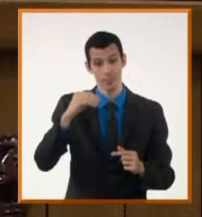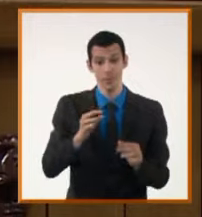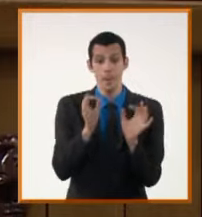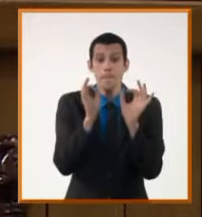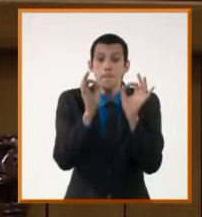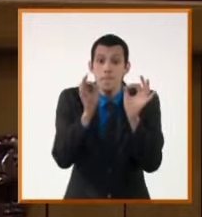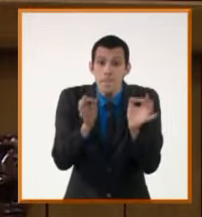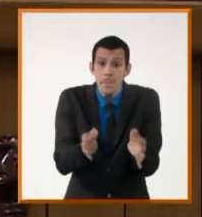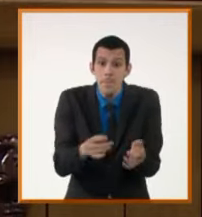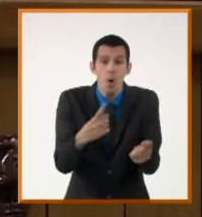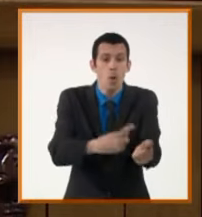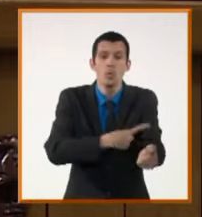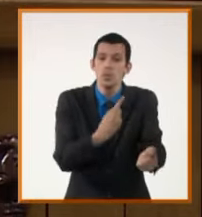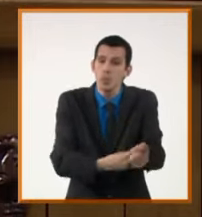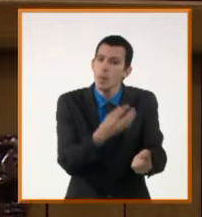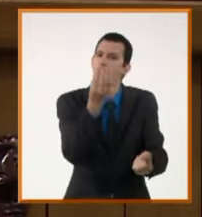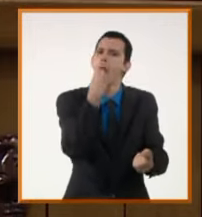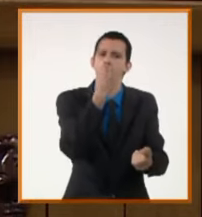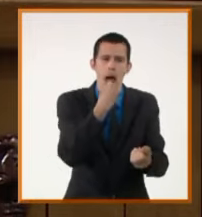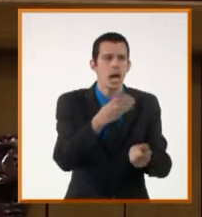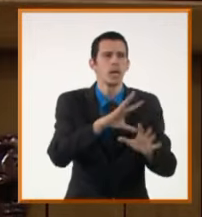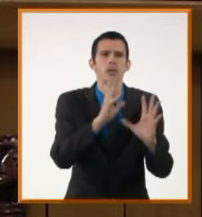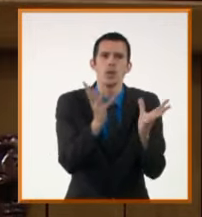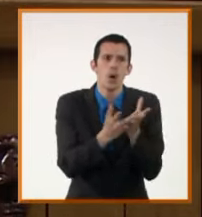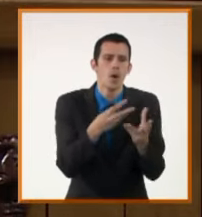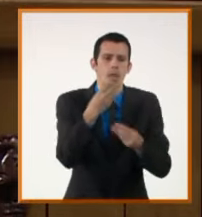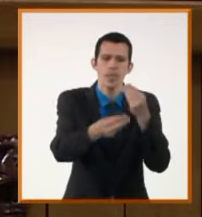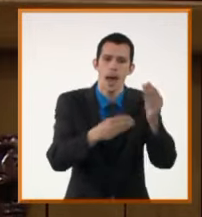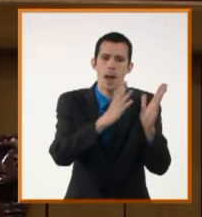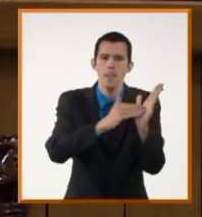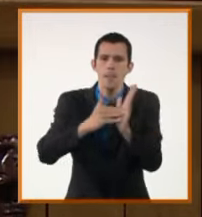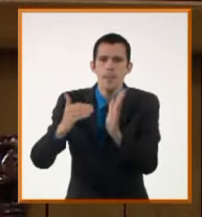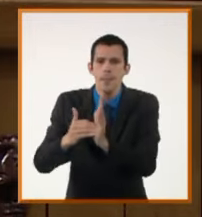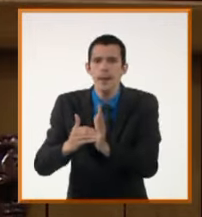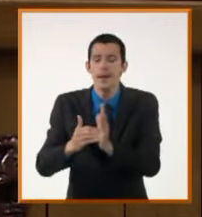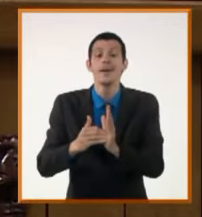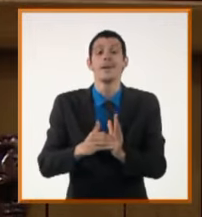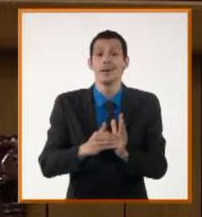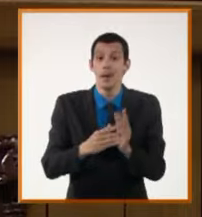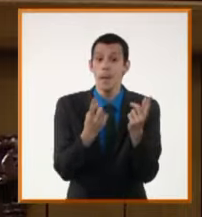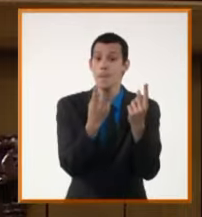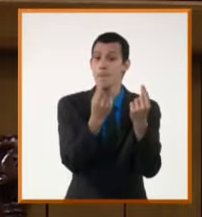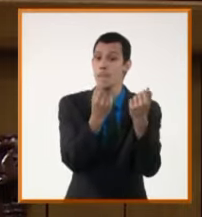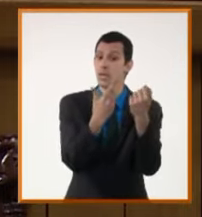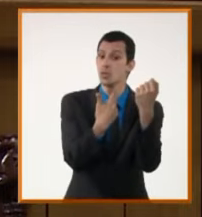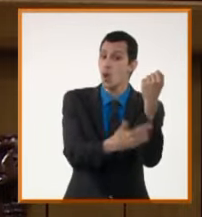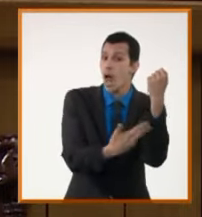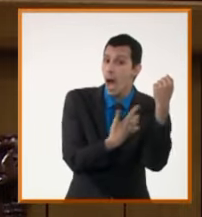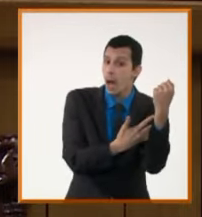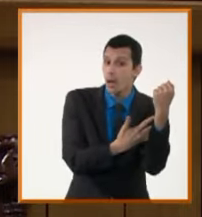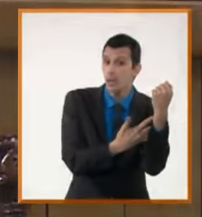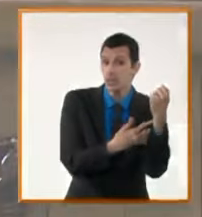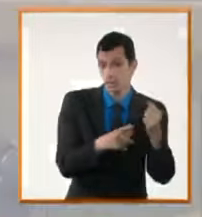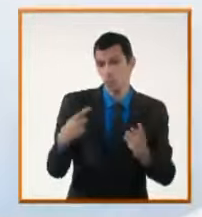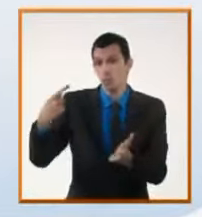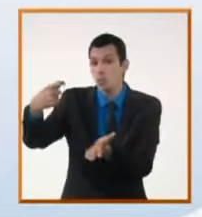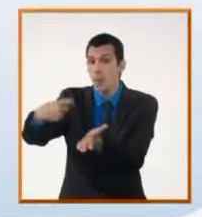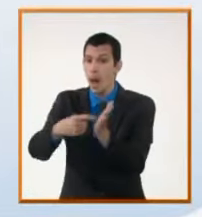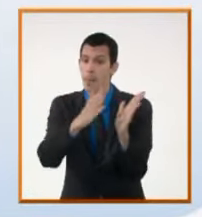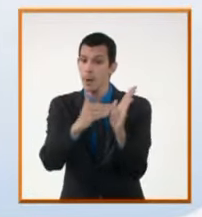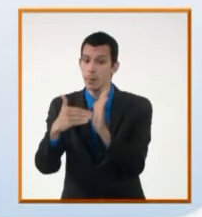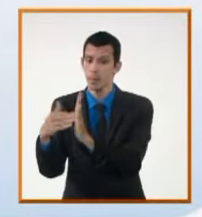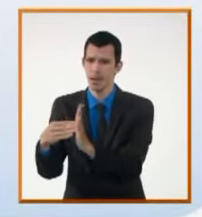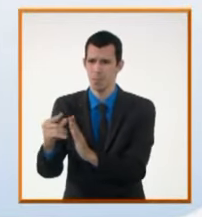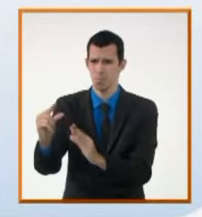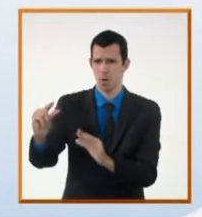donde casi lo importamos todo, y también la canasta de bienes y servicios de referencia, que es ya